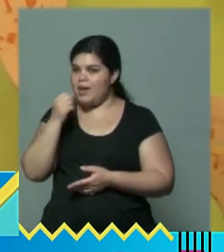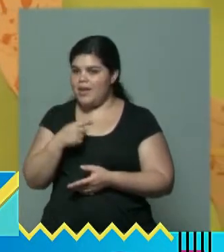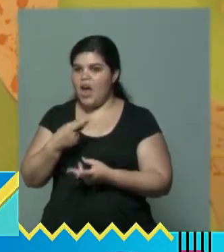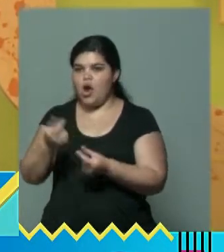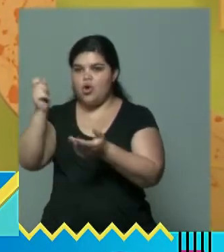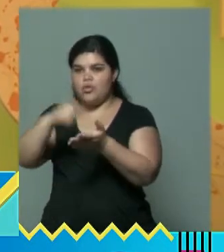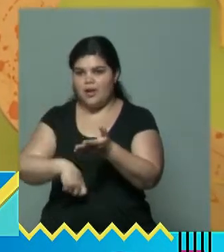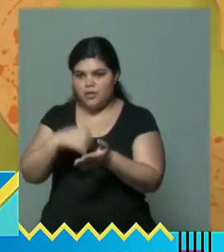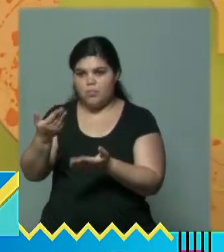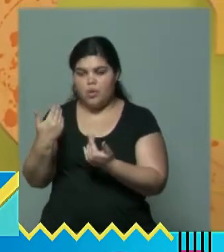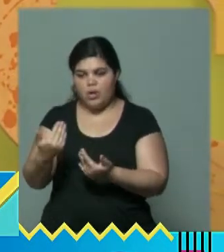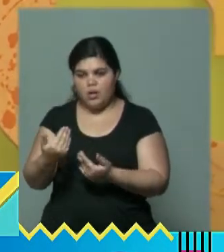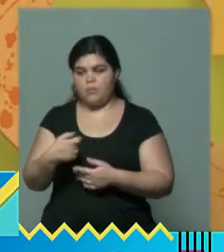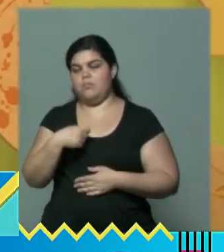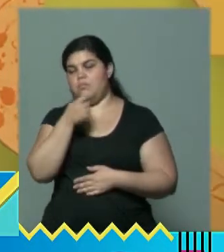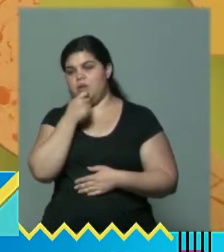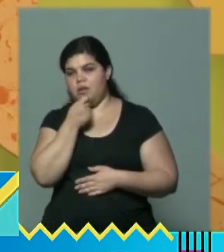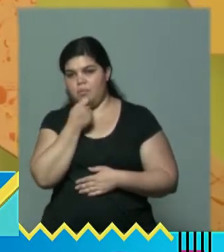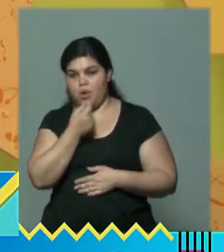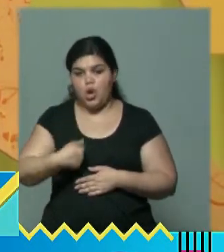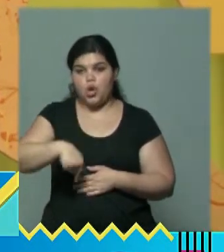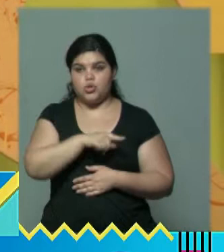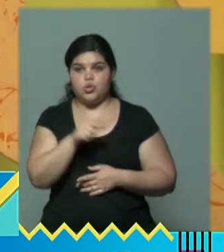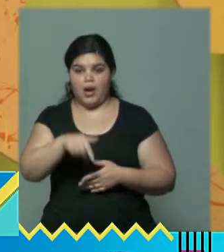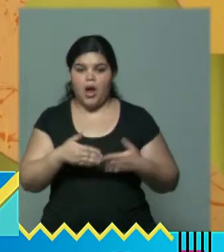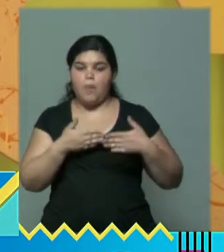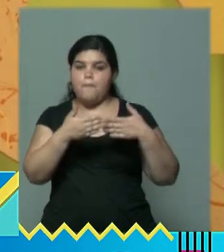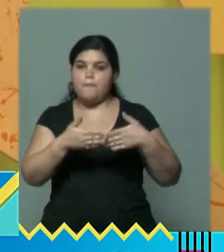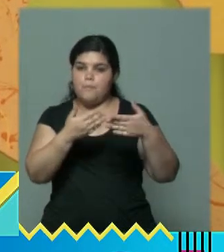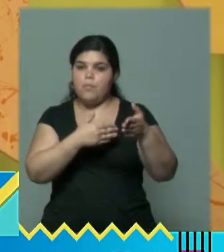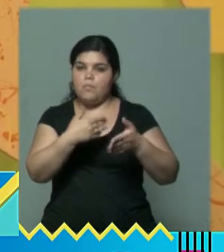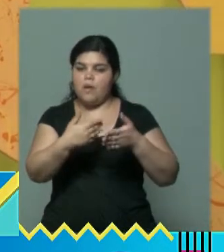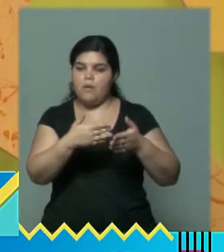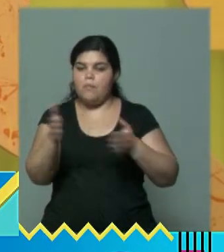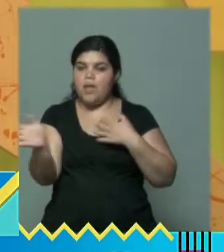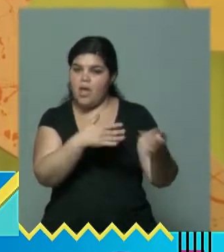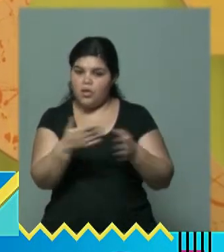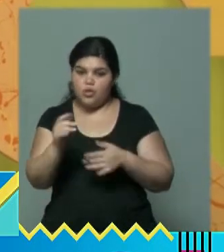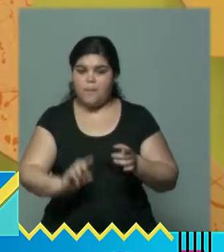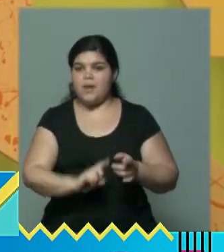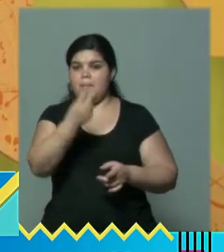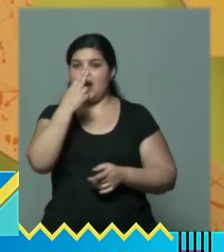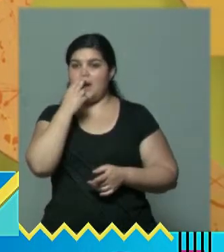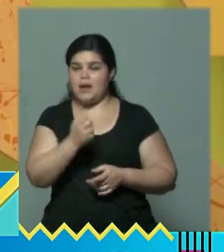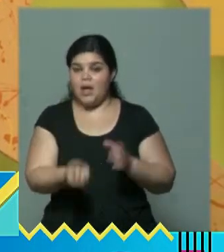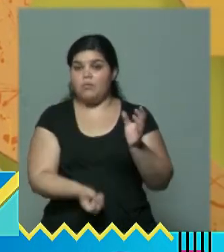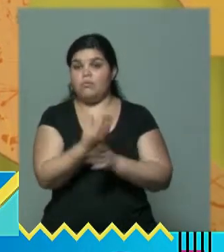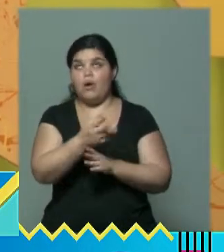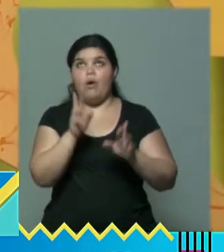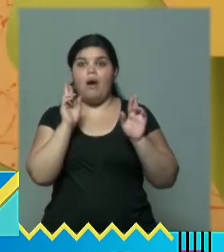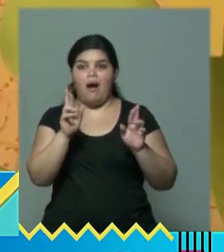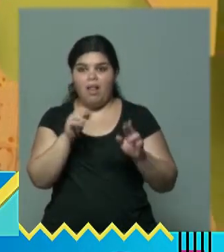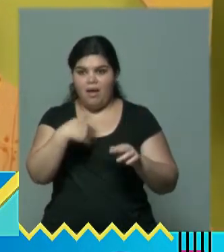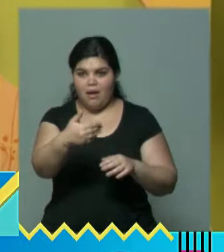por ejemplo, si nosotros, que lo vamos a construir por Tesoro del Viento, la primera obra hidroeléctrica que vamos a construir, si Dios quiere, ahí sí vamos a poder